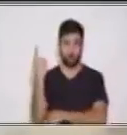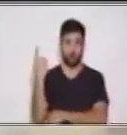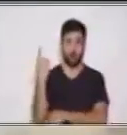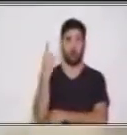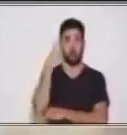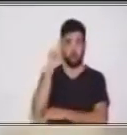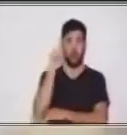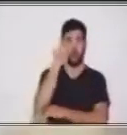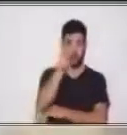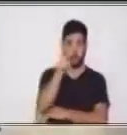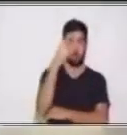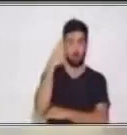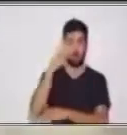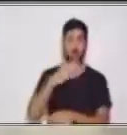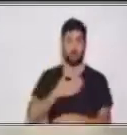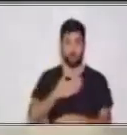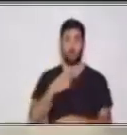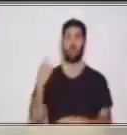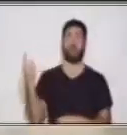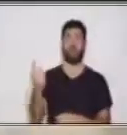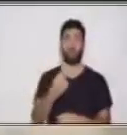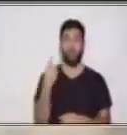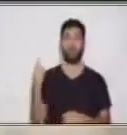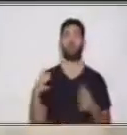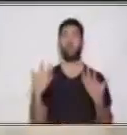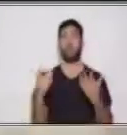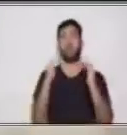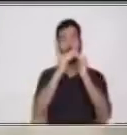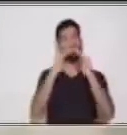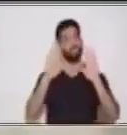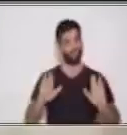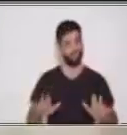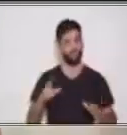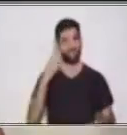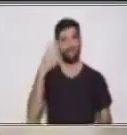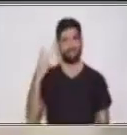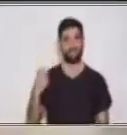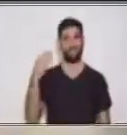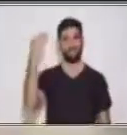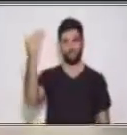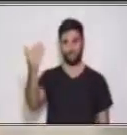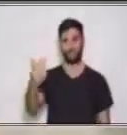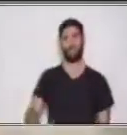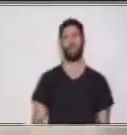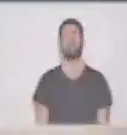en ese momento para ti, para mí y para todos nosotros es quédate en casa. Hasta la próxima.